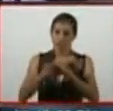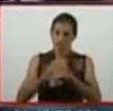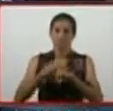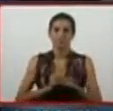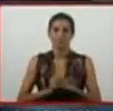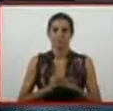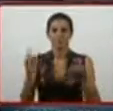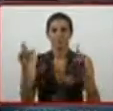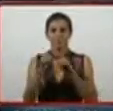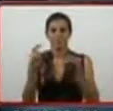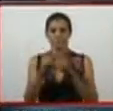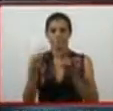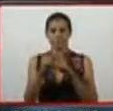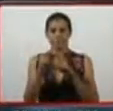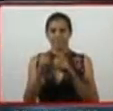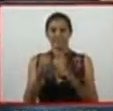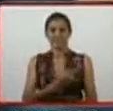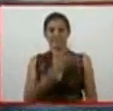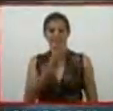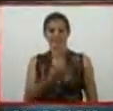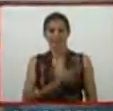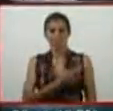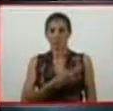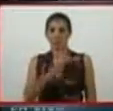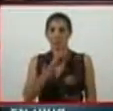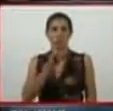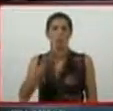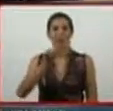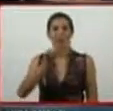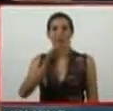palabras entonces del señor Carlos Bardazzano, el vicepresidente.